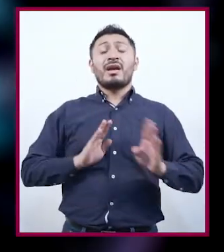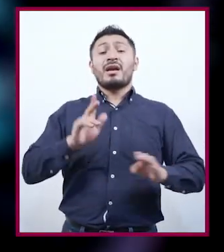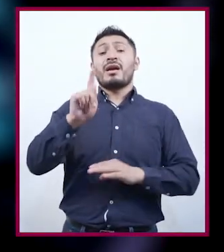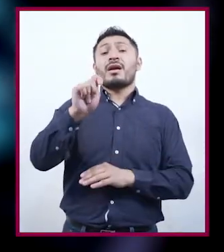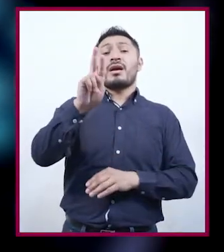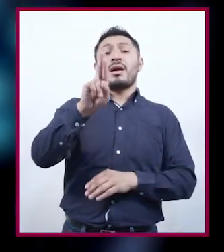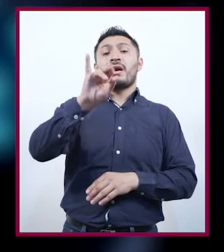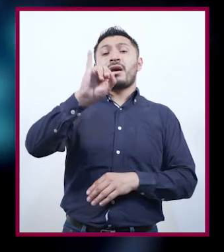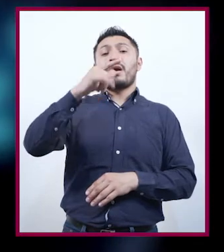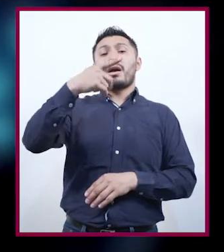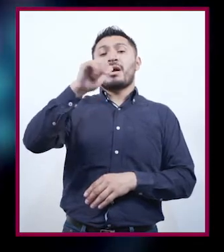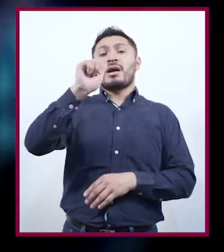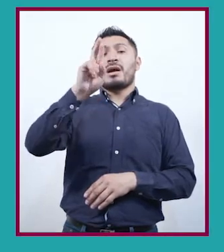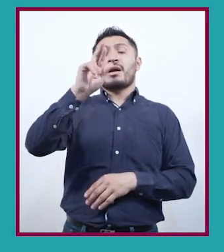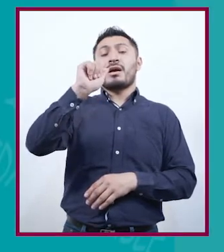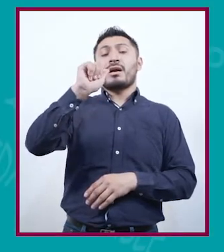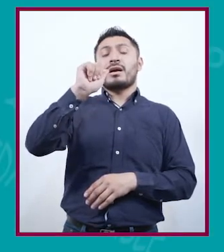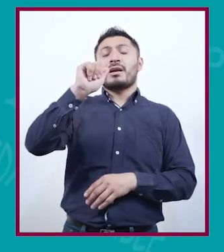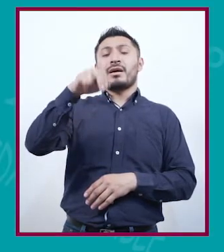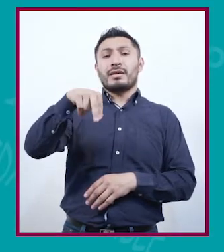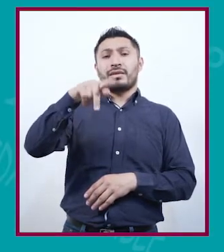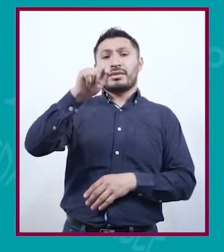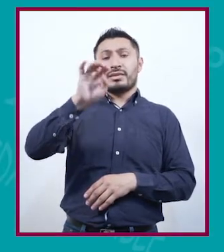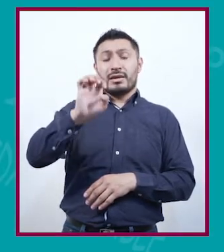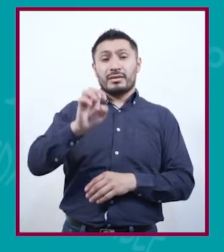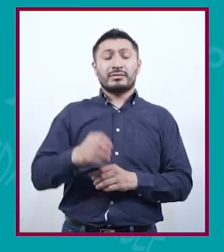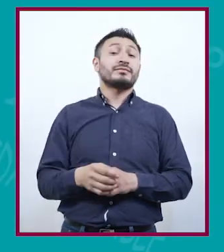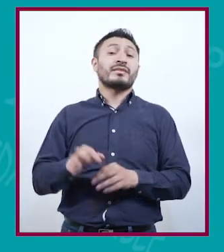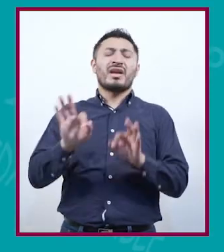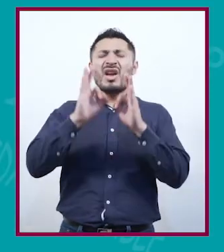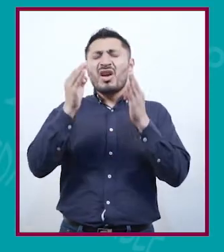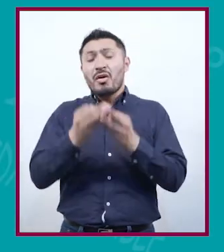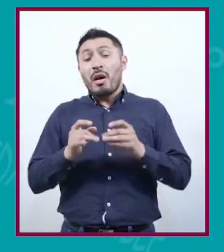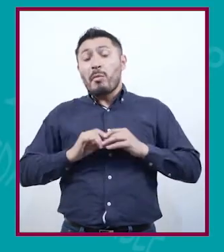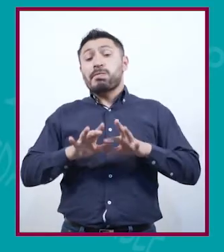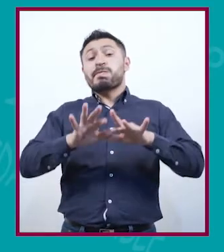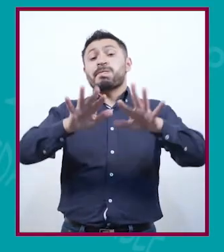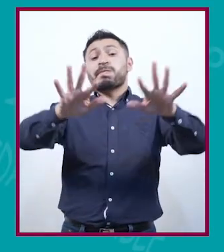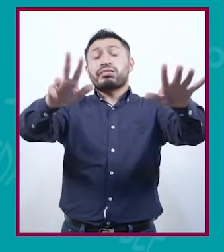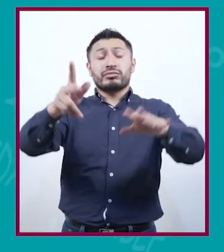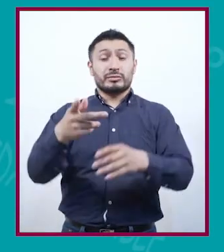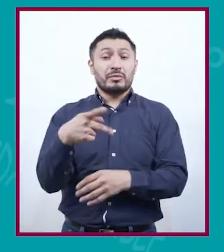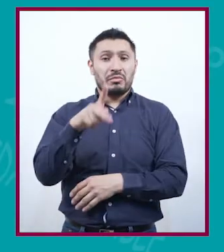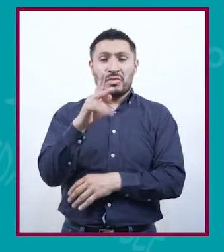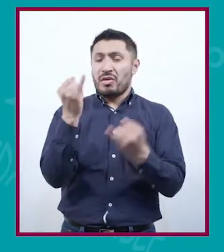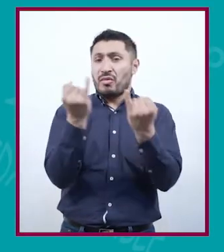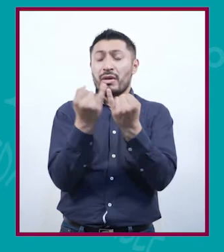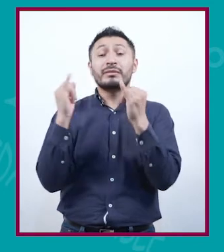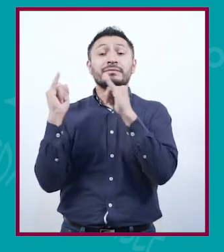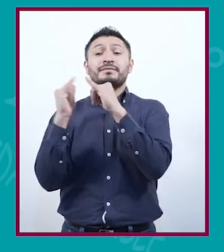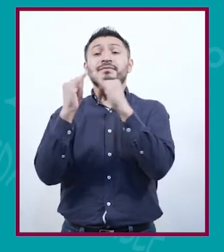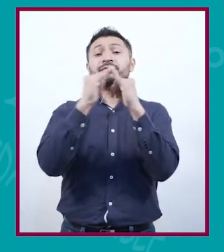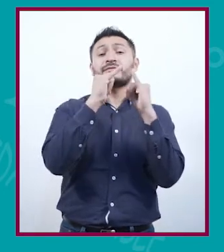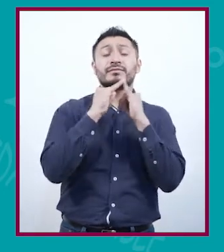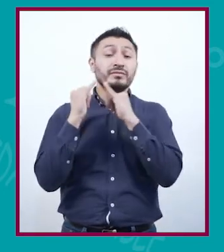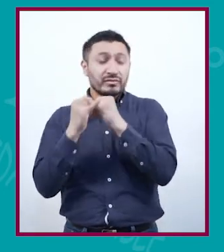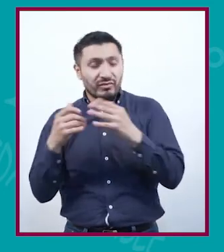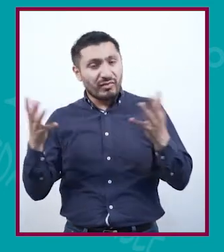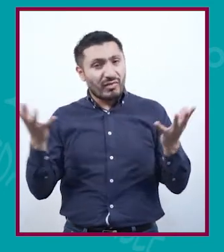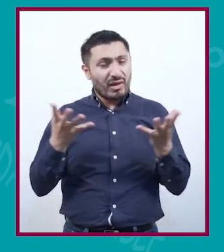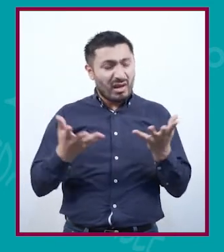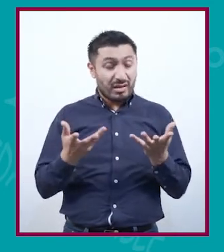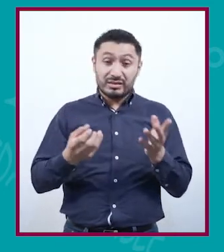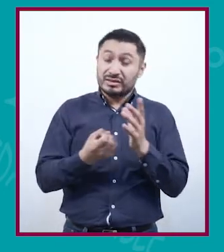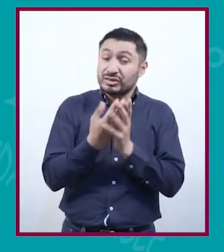Ejército Trigarante? Es un mecanismo de propagación política, pero también es una red de instituciones,